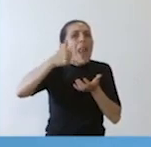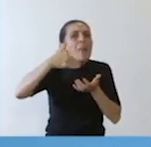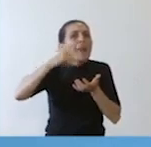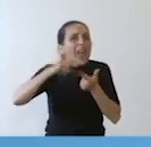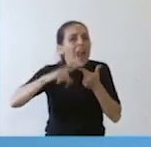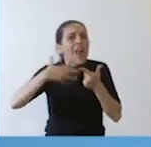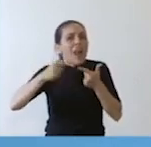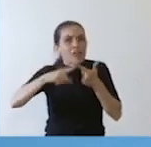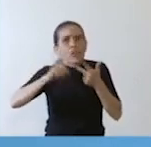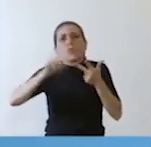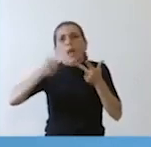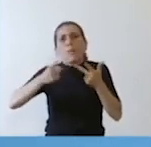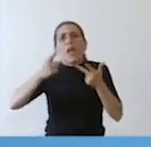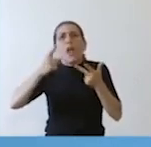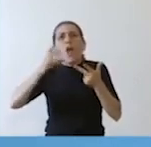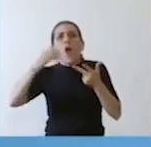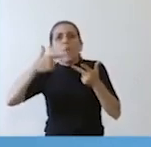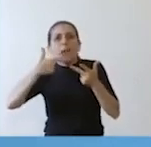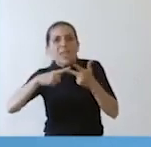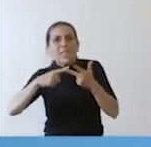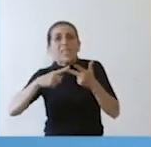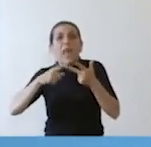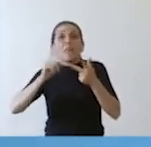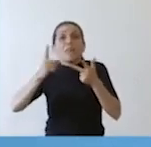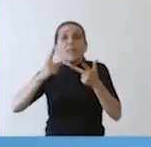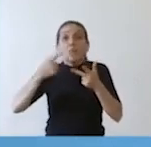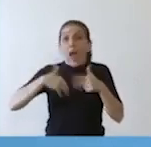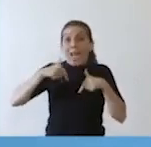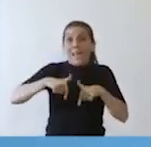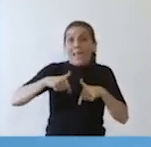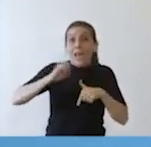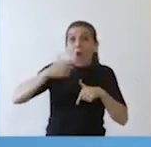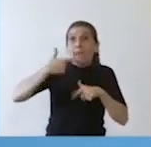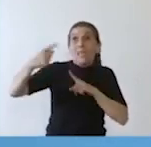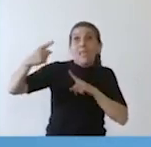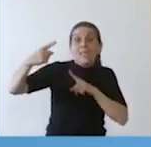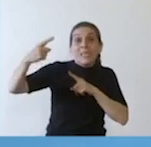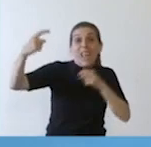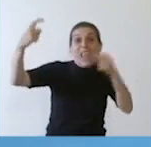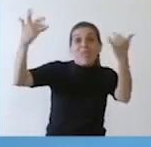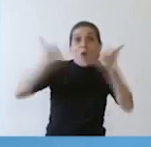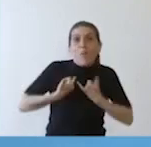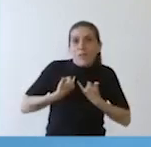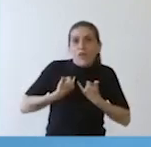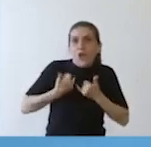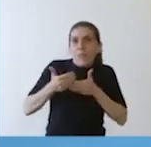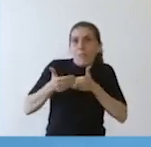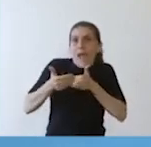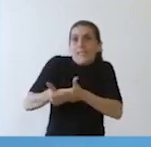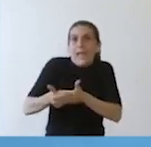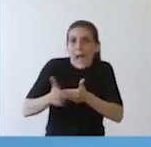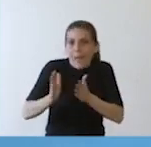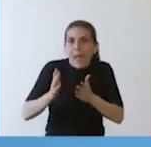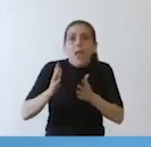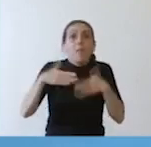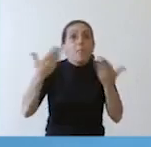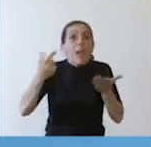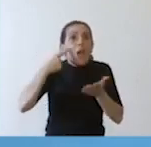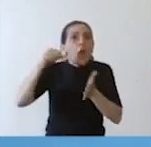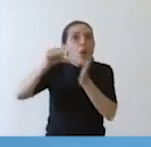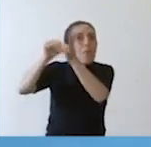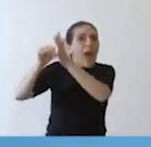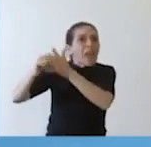también en la OMS en español, pero a veces tarda un poco más, va diciendo los países a donde ya